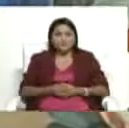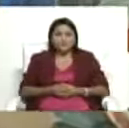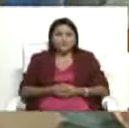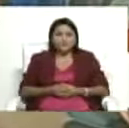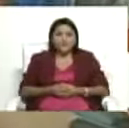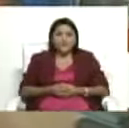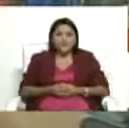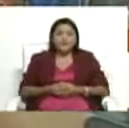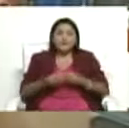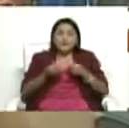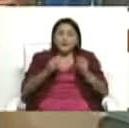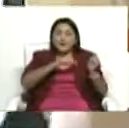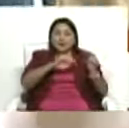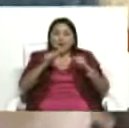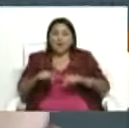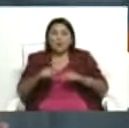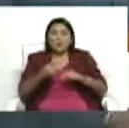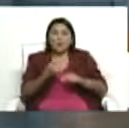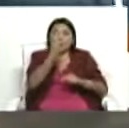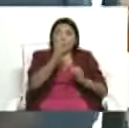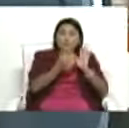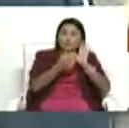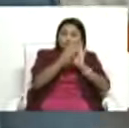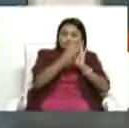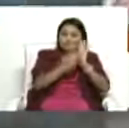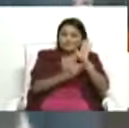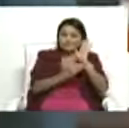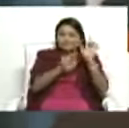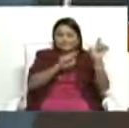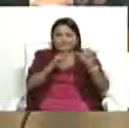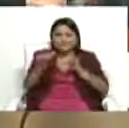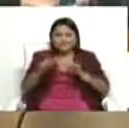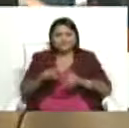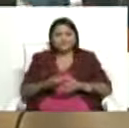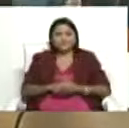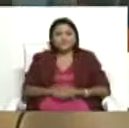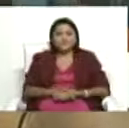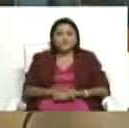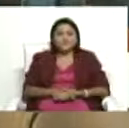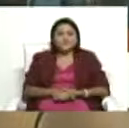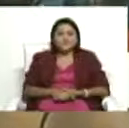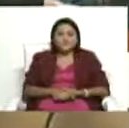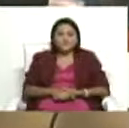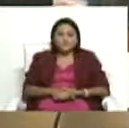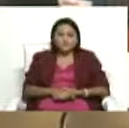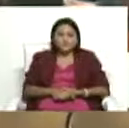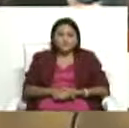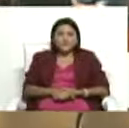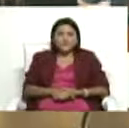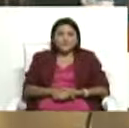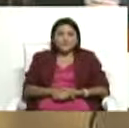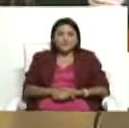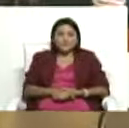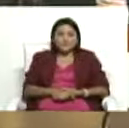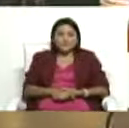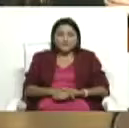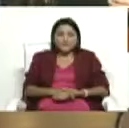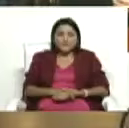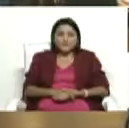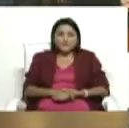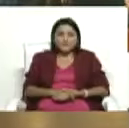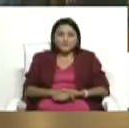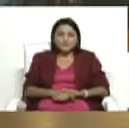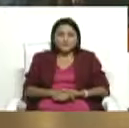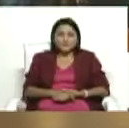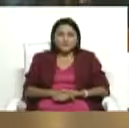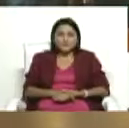de hoy finalmente se esté llevando a cabo esta histórica firma desde acá, desde el Salón Elíptico de